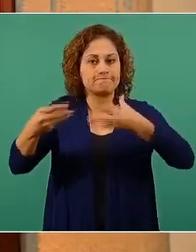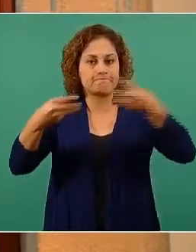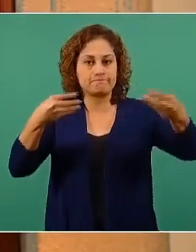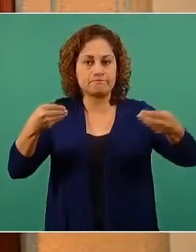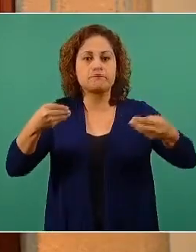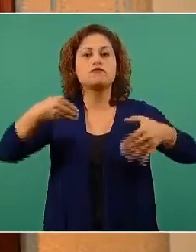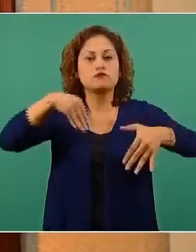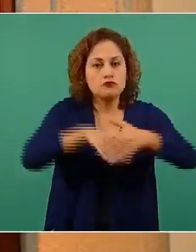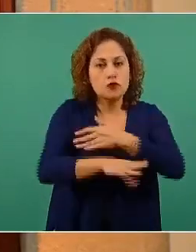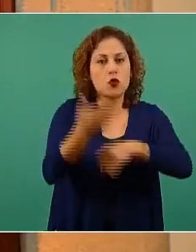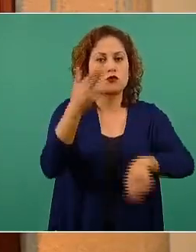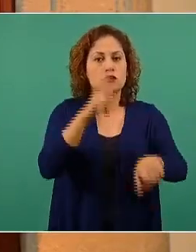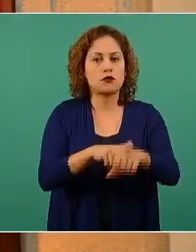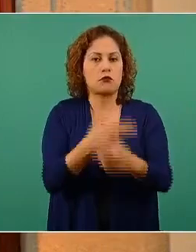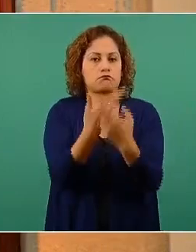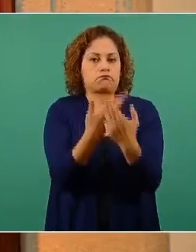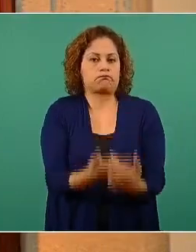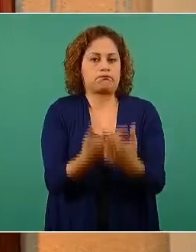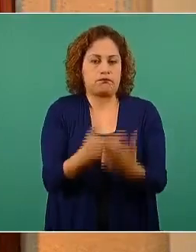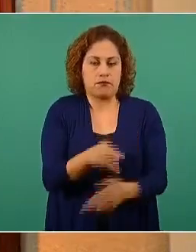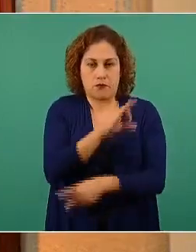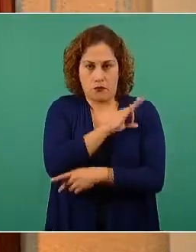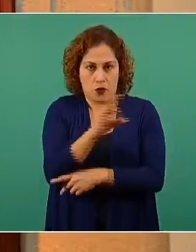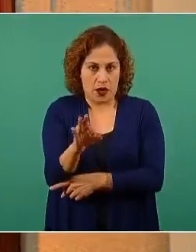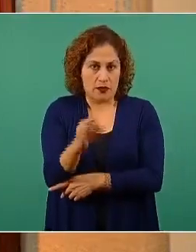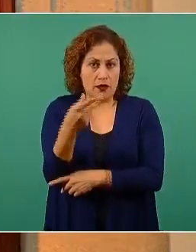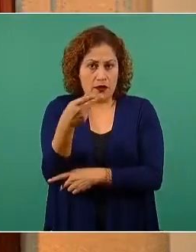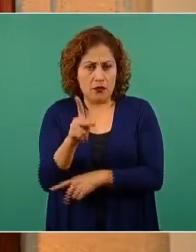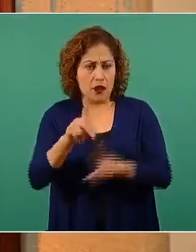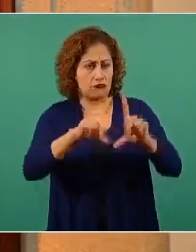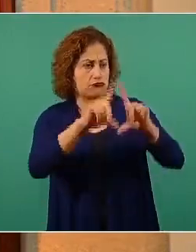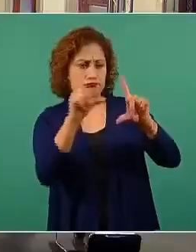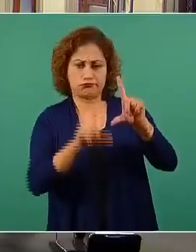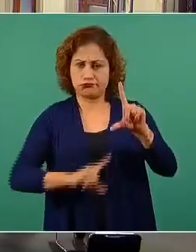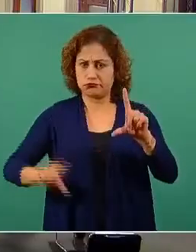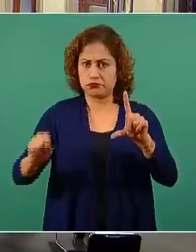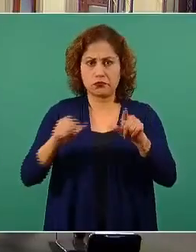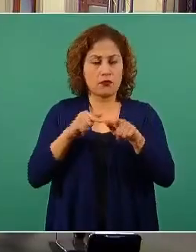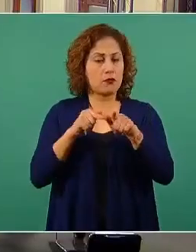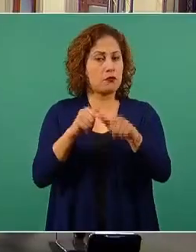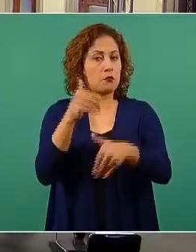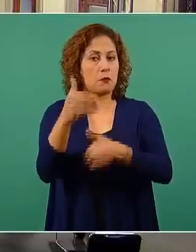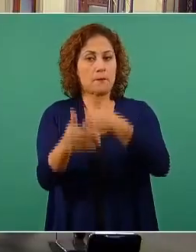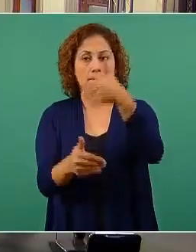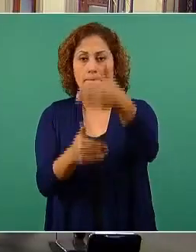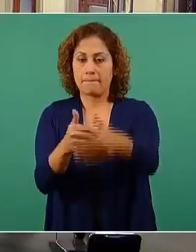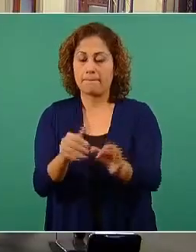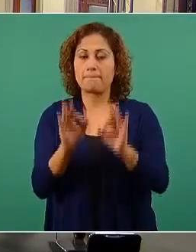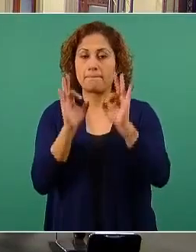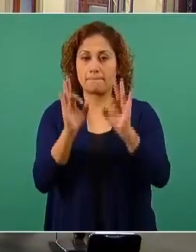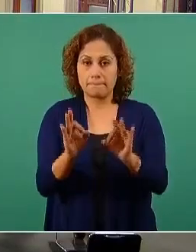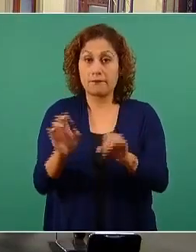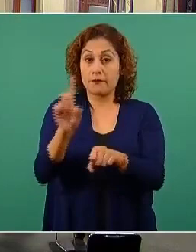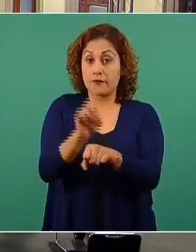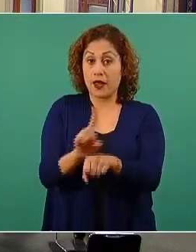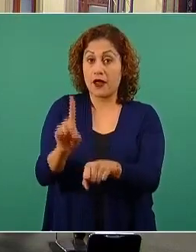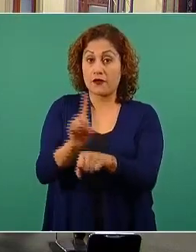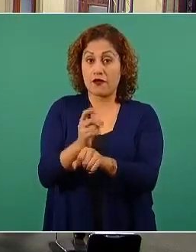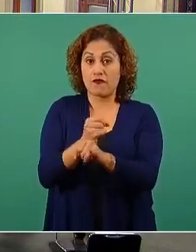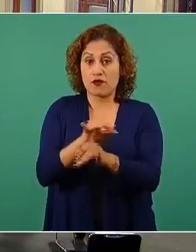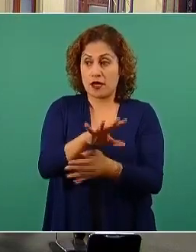hospitalización, pero vemos que obviamente a nivel nacional esto no ocurre. Entonces, bueno, vamos a seguir obviamente día con día actualizando esta